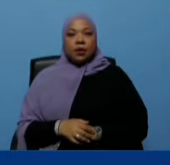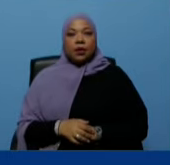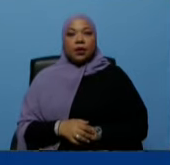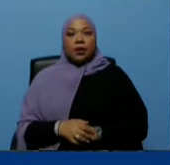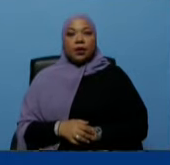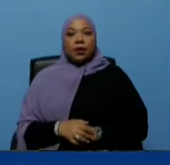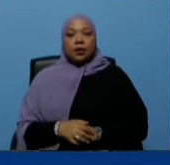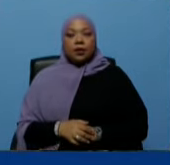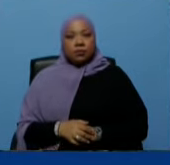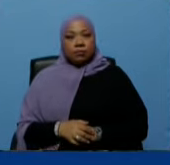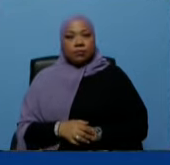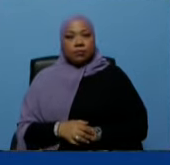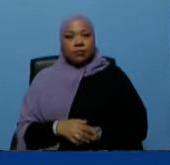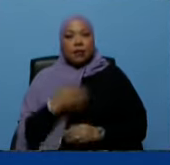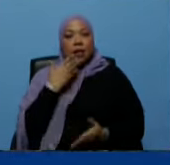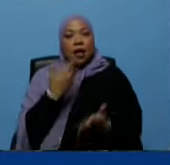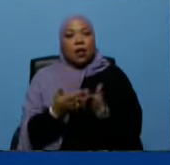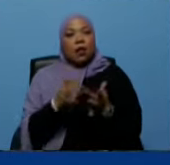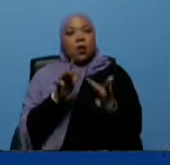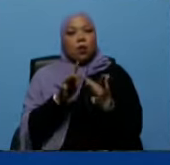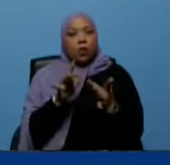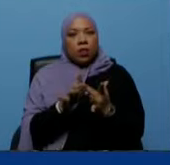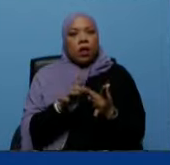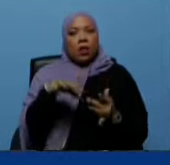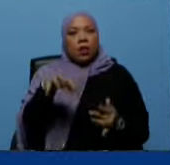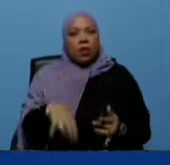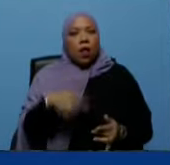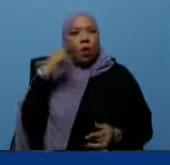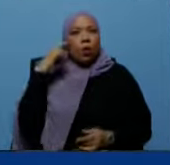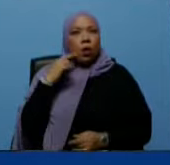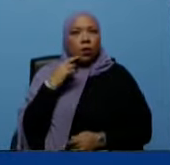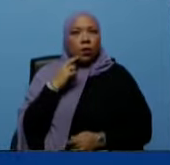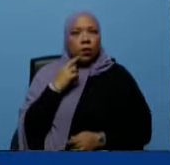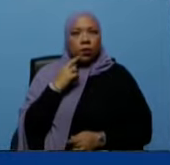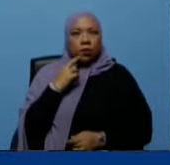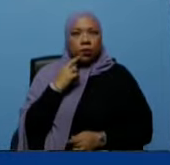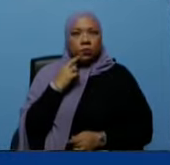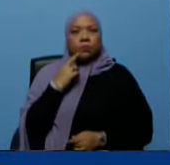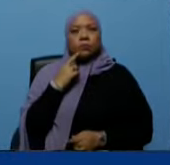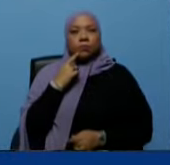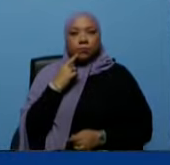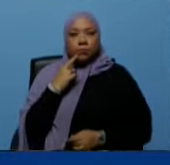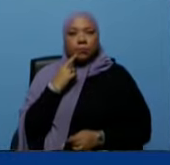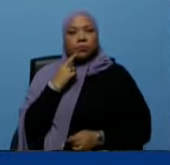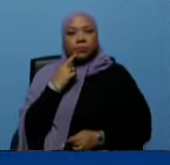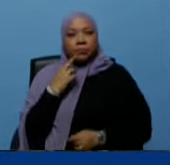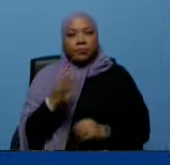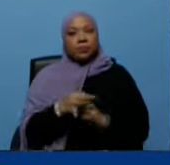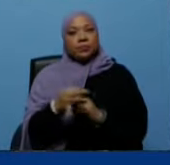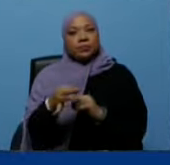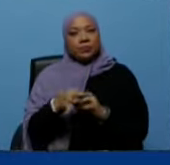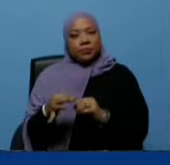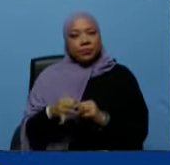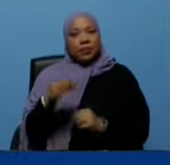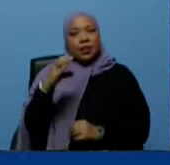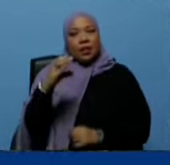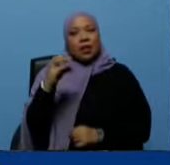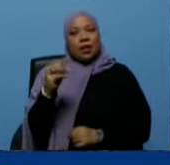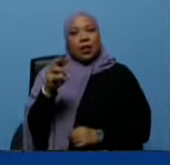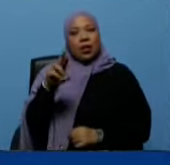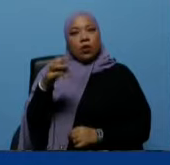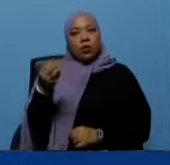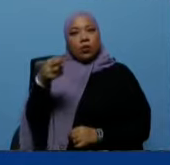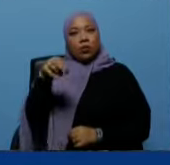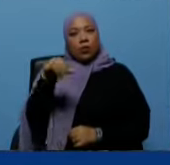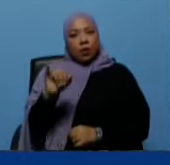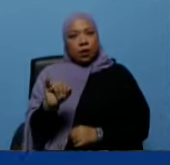Gracias, presidente, por el pase. Aquí estamos en el Estado Bolívar, municipio Caroní, parroquia de la Costa,